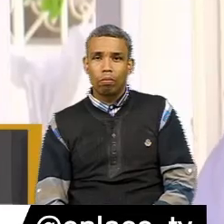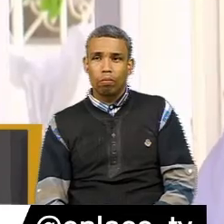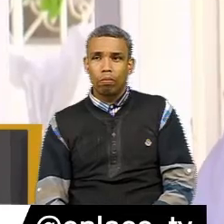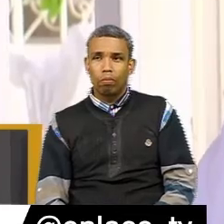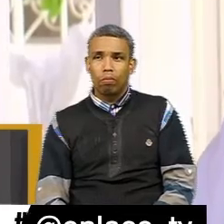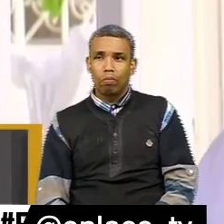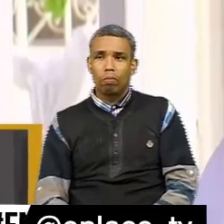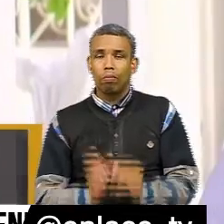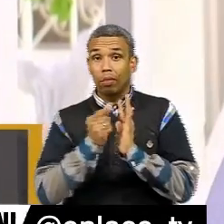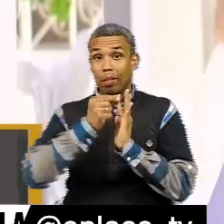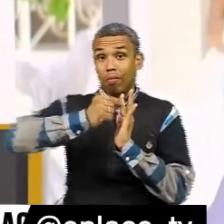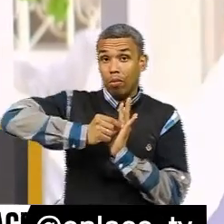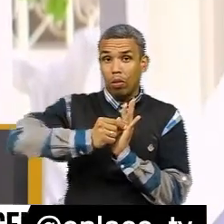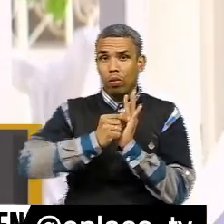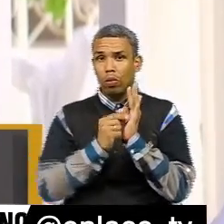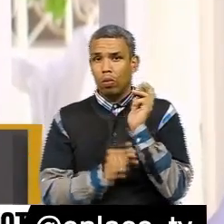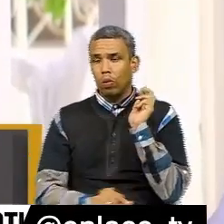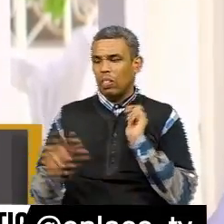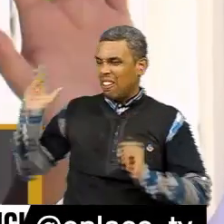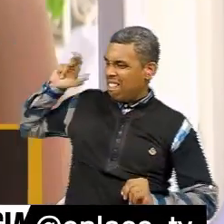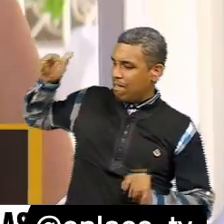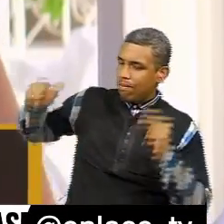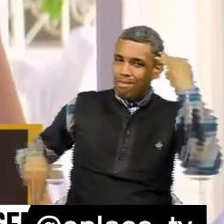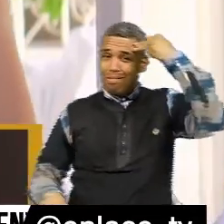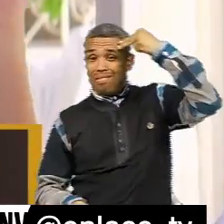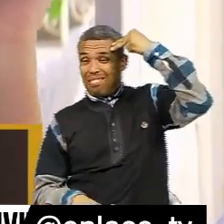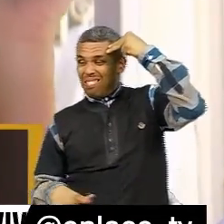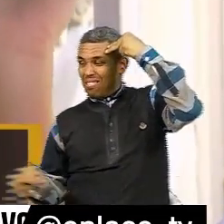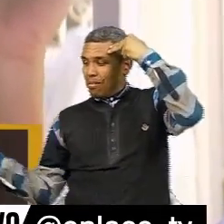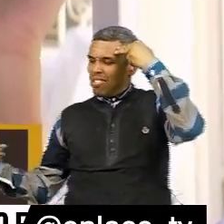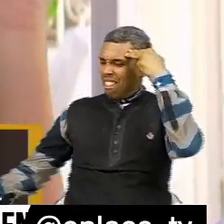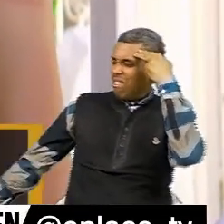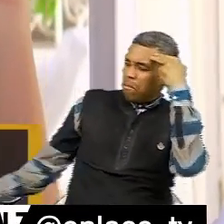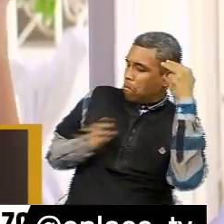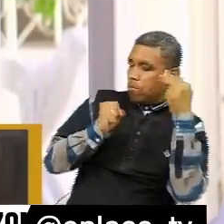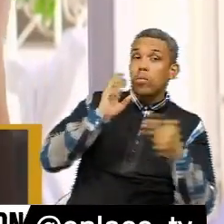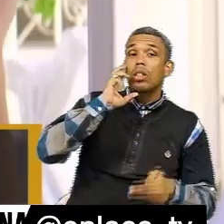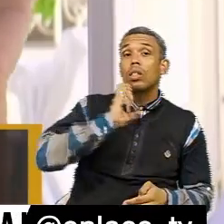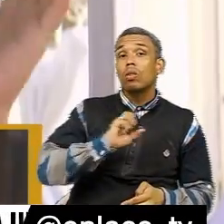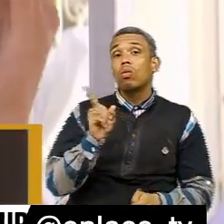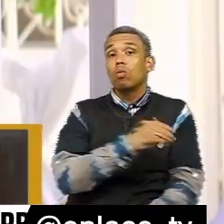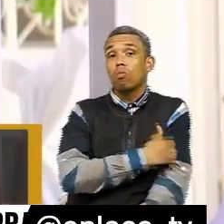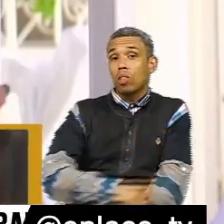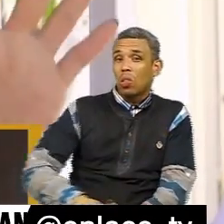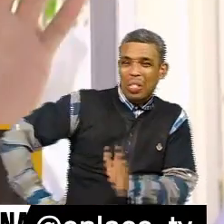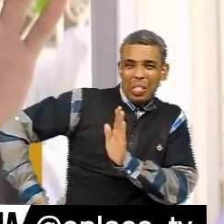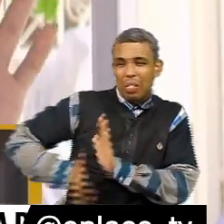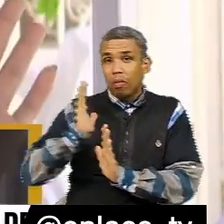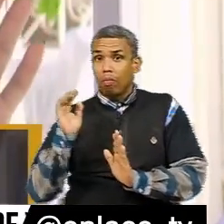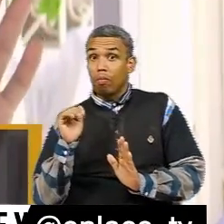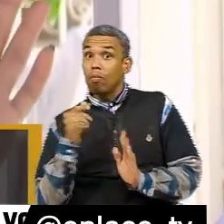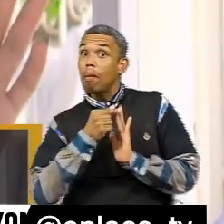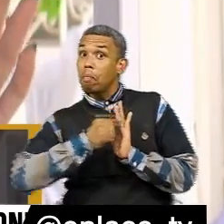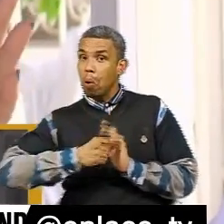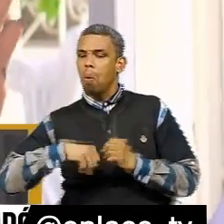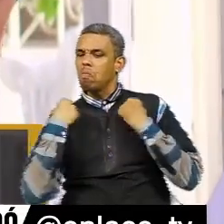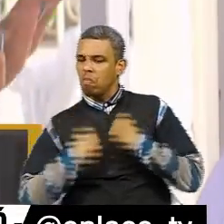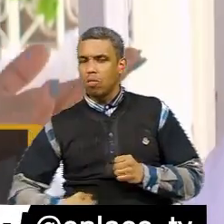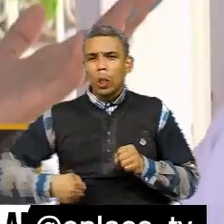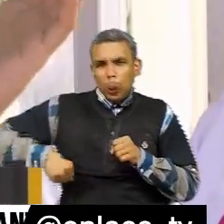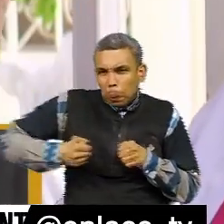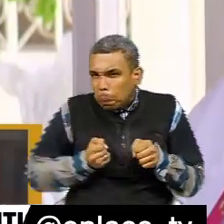Mi esposo, en medio de la desesperación, los persiguió casi hasta inmediaciones del puente elevado, y pues de ahí no pudimos hacer